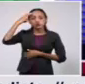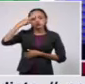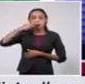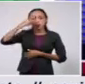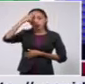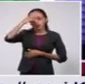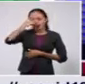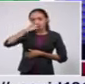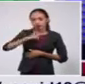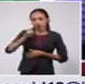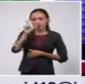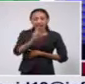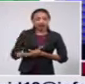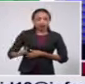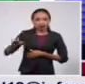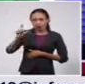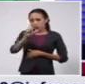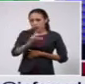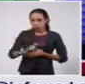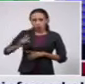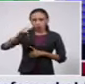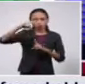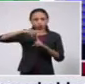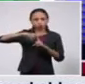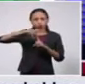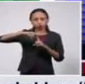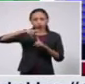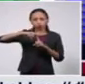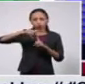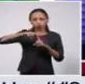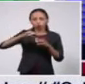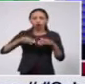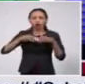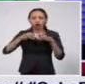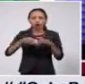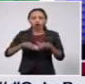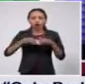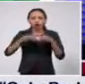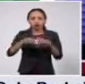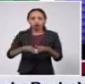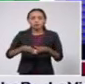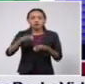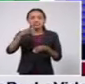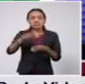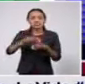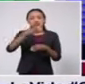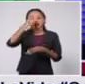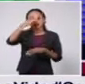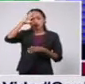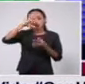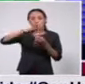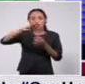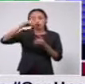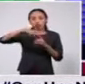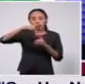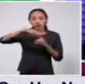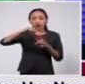Ávila, Camagüey, Las Tunas, Granma, Santiago, Guantánamo y el municipio